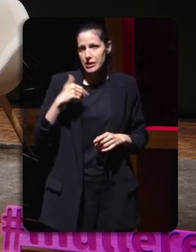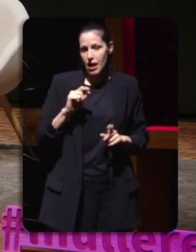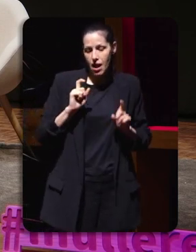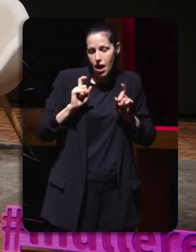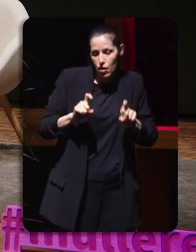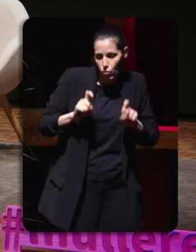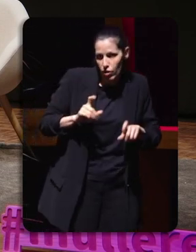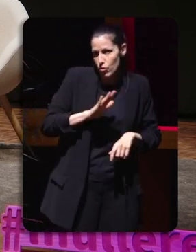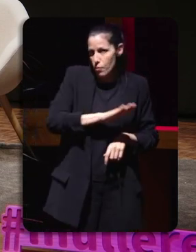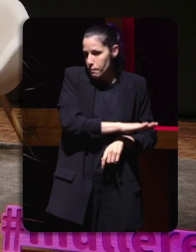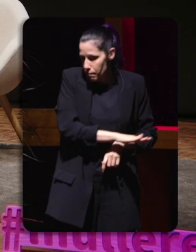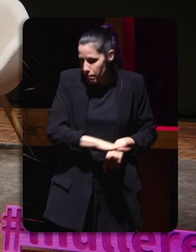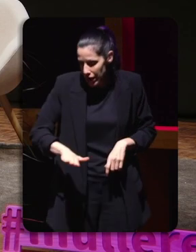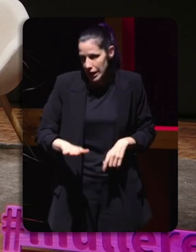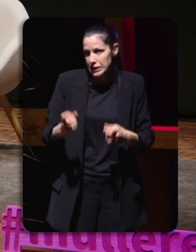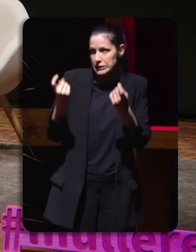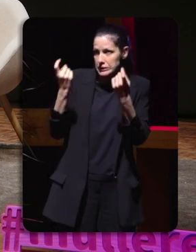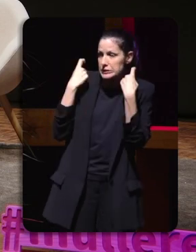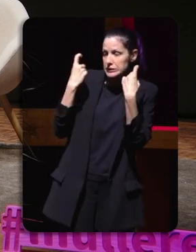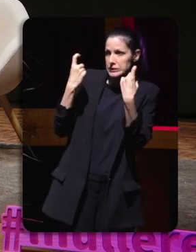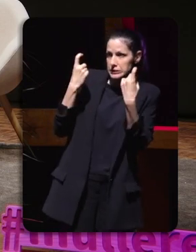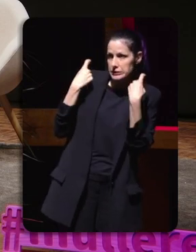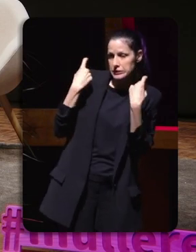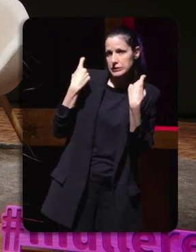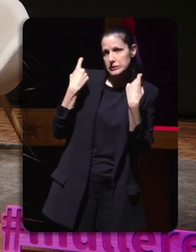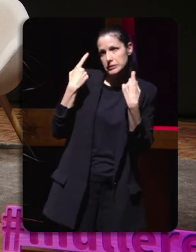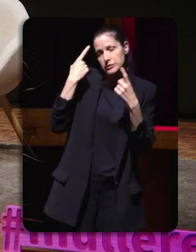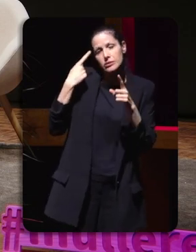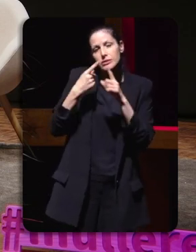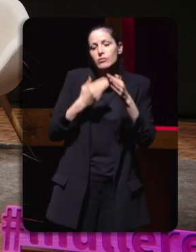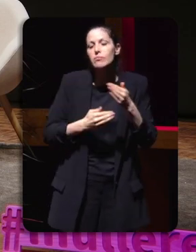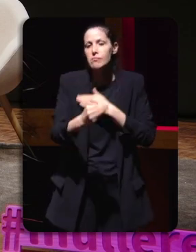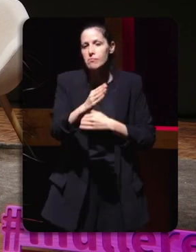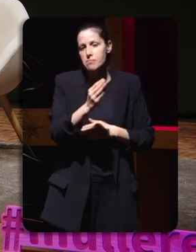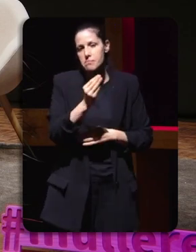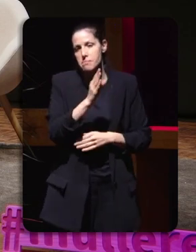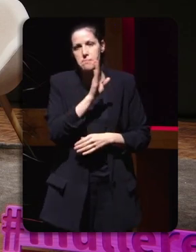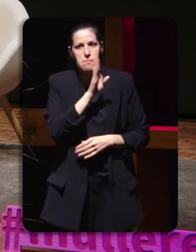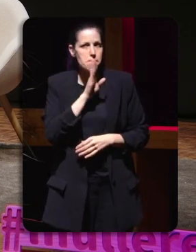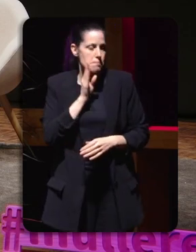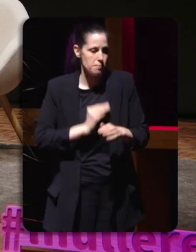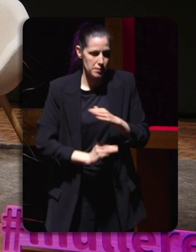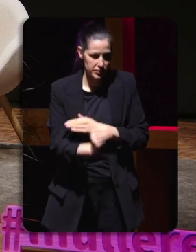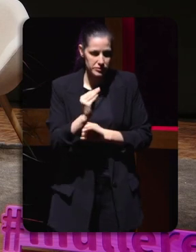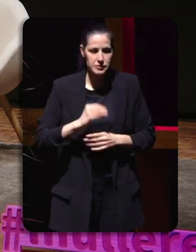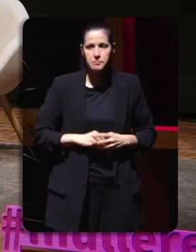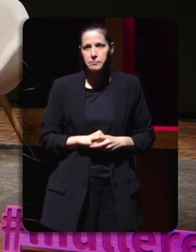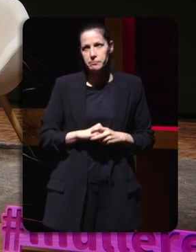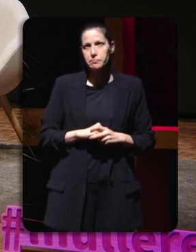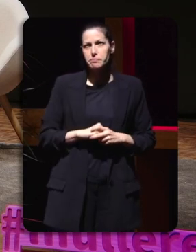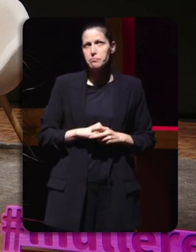intentaba implicar a las madres No no ha habido muchísima bibliografía ni muchísimo